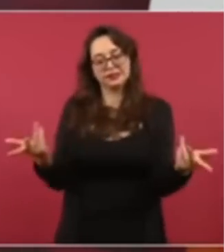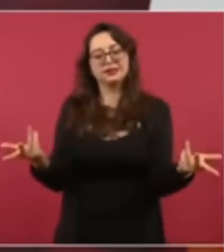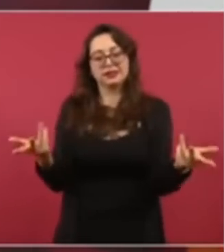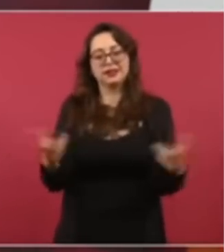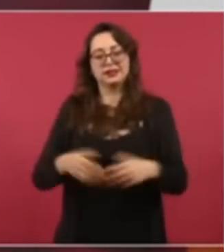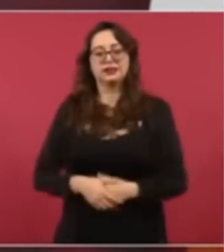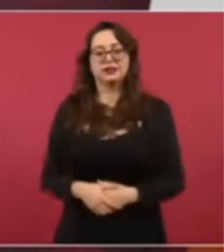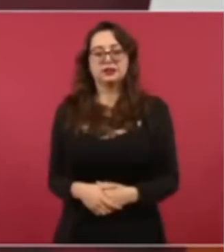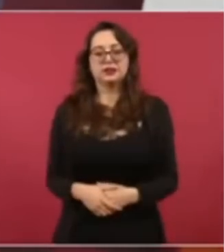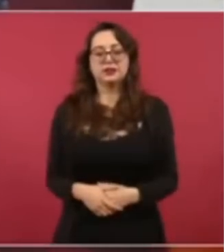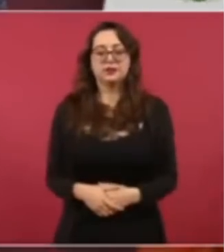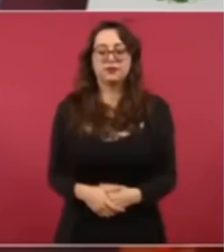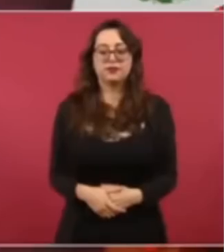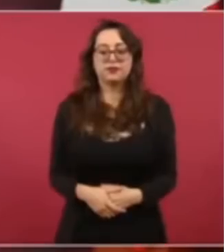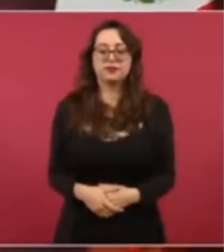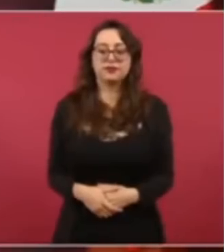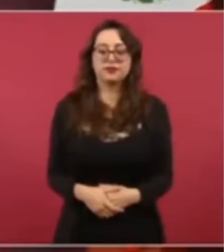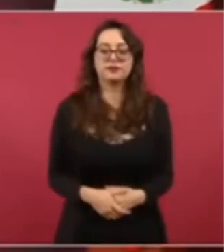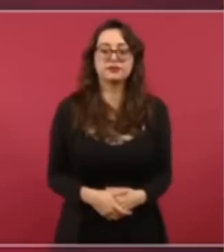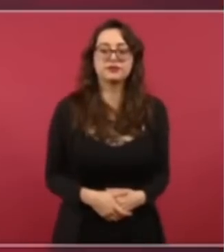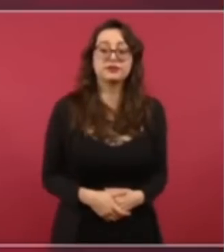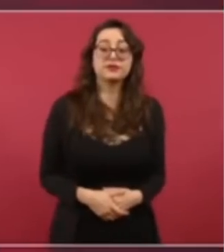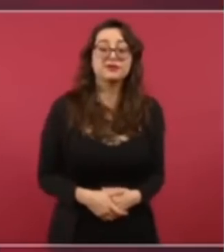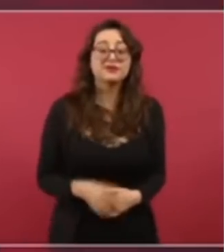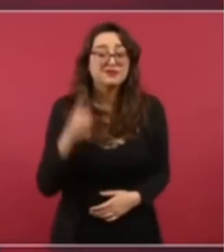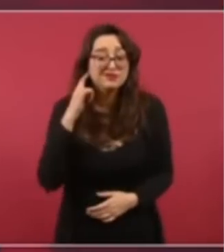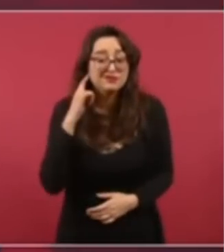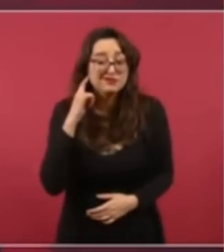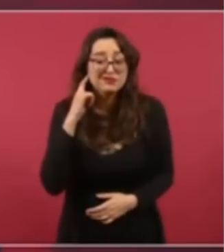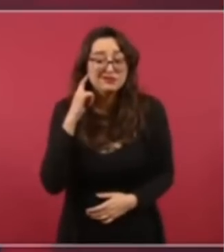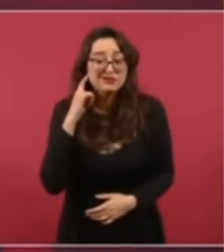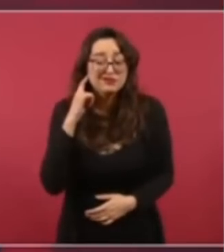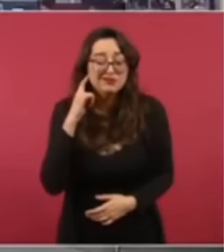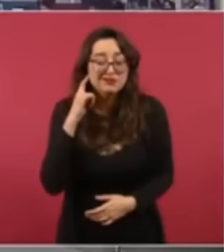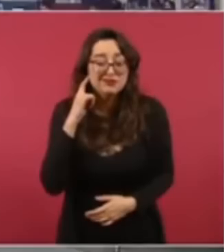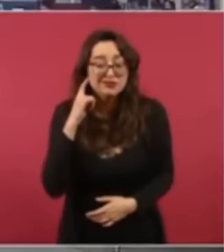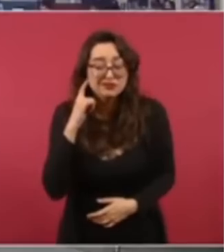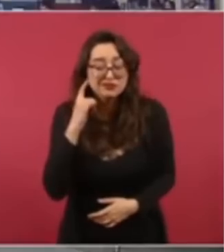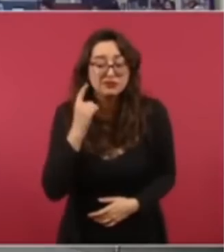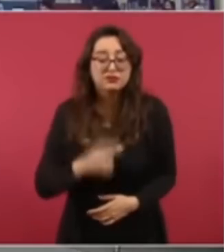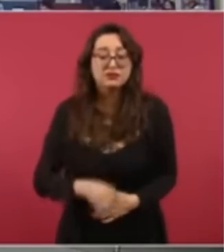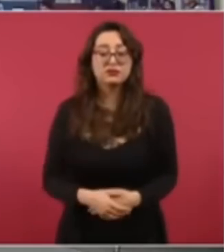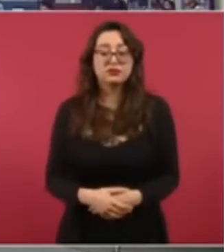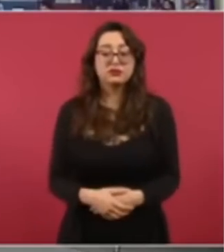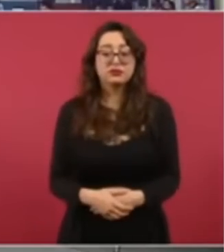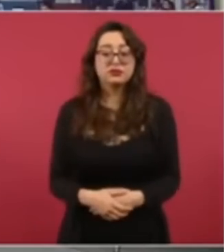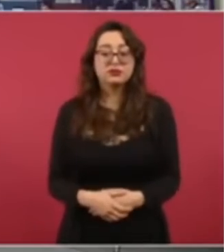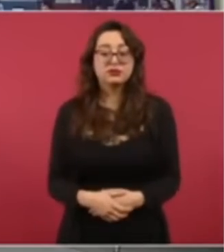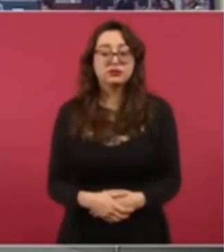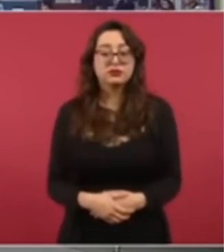Pero nosotros vamos a seguir. Mande. El embajador de China en México dijo que México no le ha notificado los recursos de